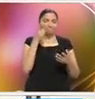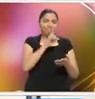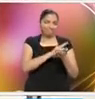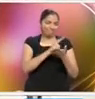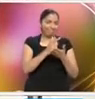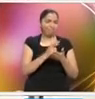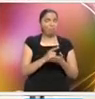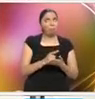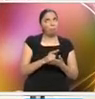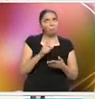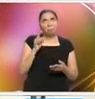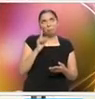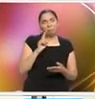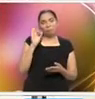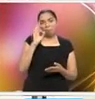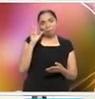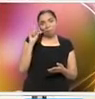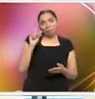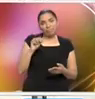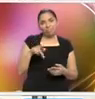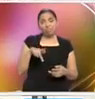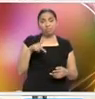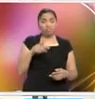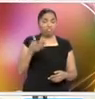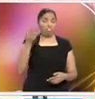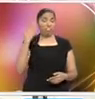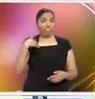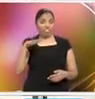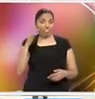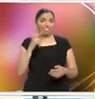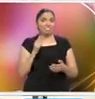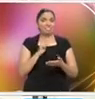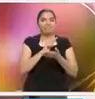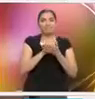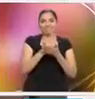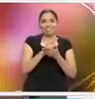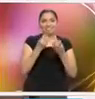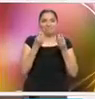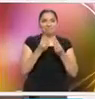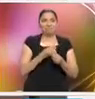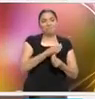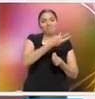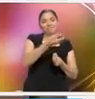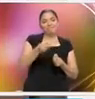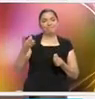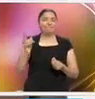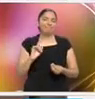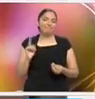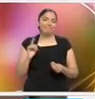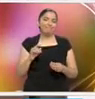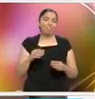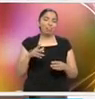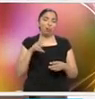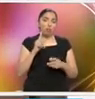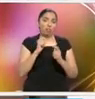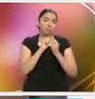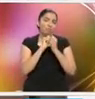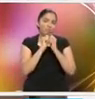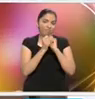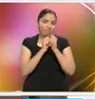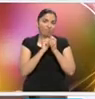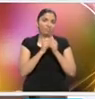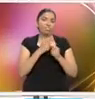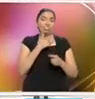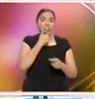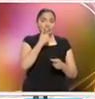pues teniendo en cuenta que en esas épocas pues no había así como la globalización de los libros, ni creo que hayan traducido. Además, acuérdate que los